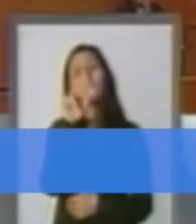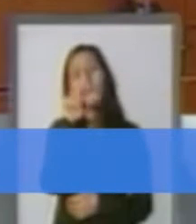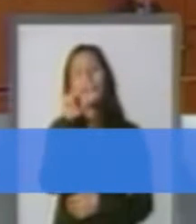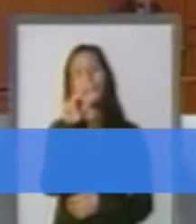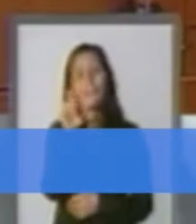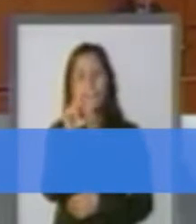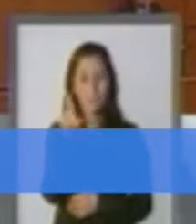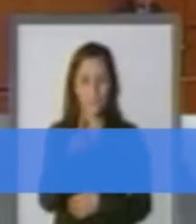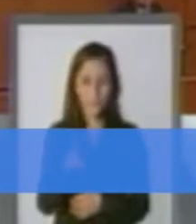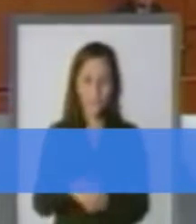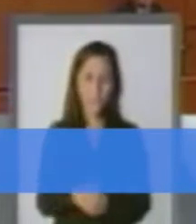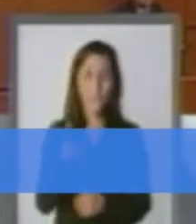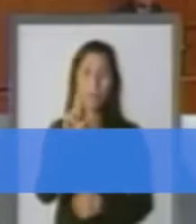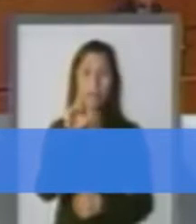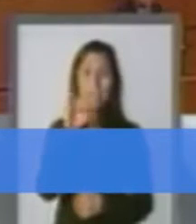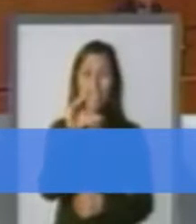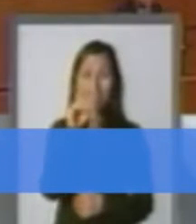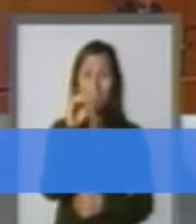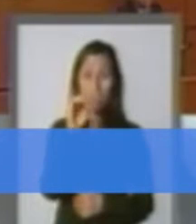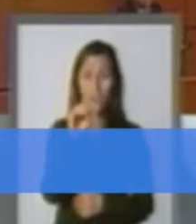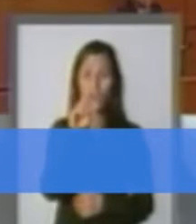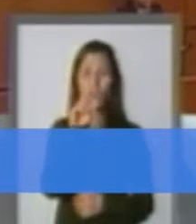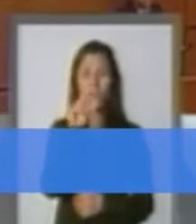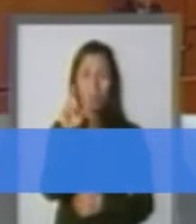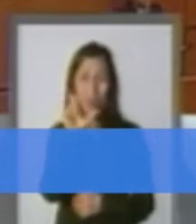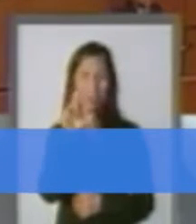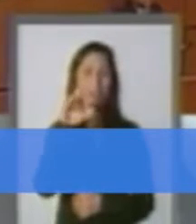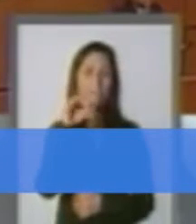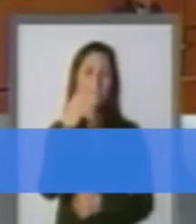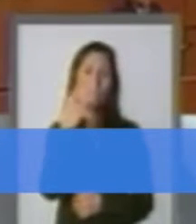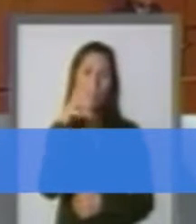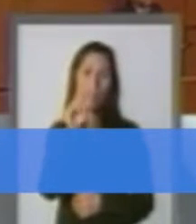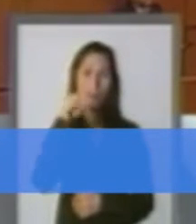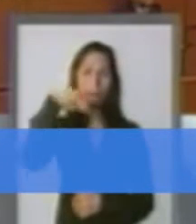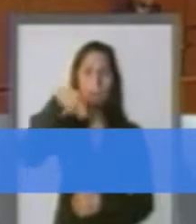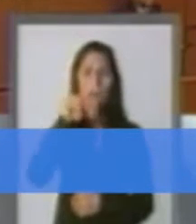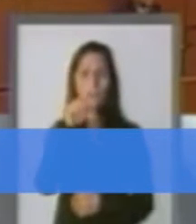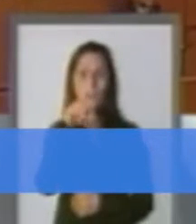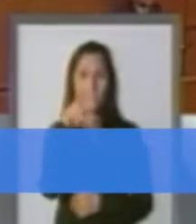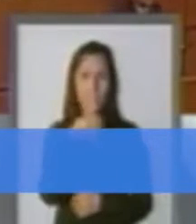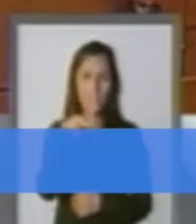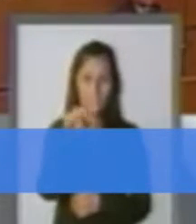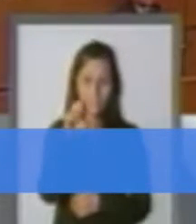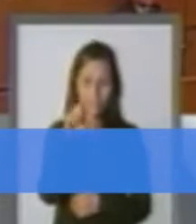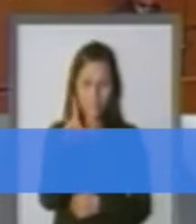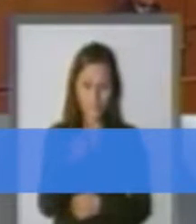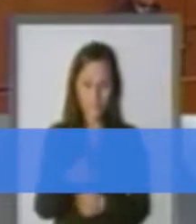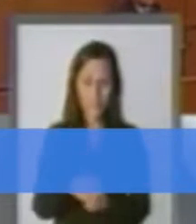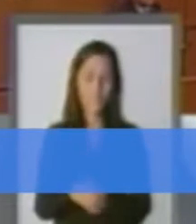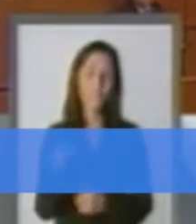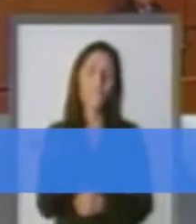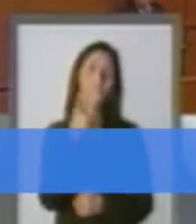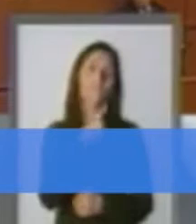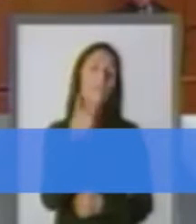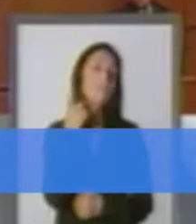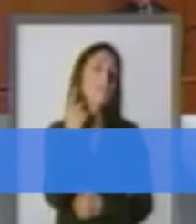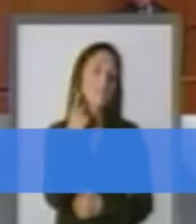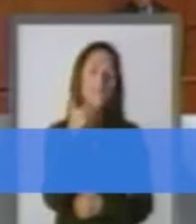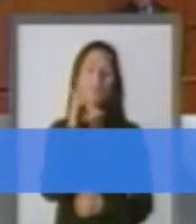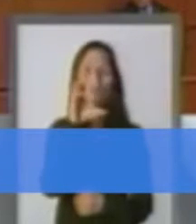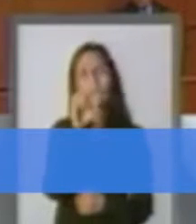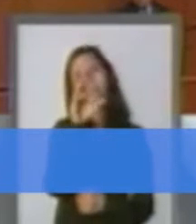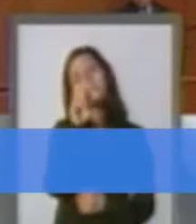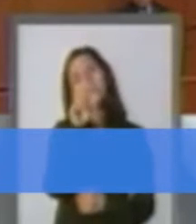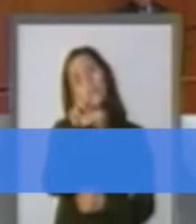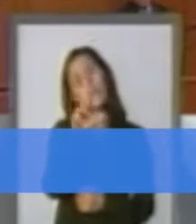es que aquí están involucrando a los particulares y a los empresarios, donde puedo decirte que esto puede afectar a